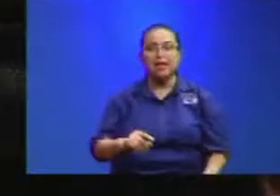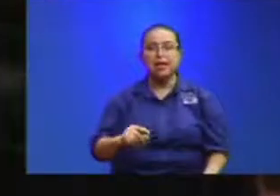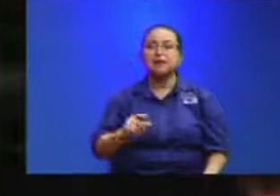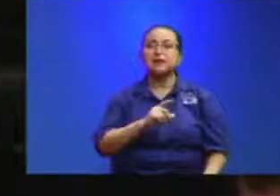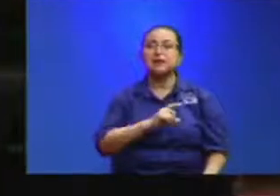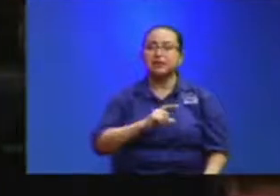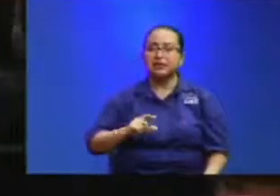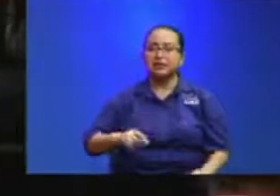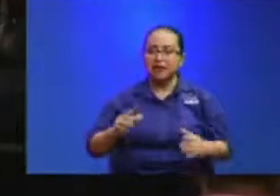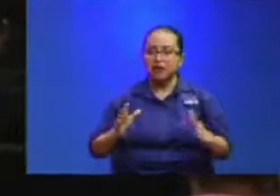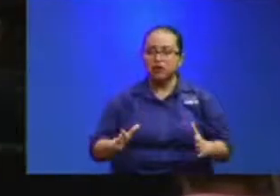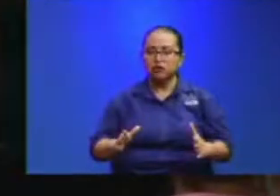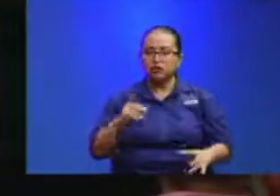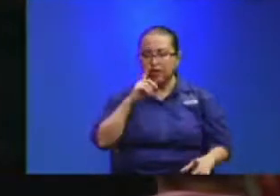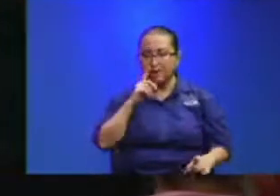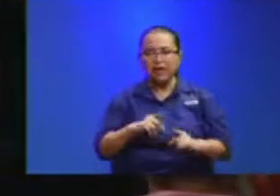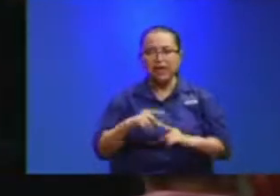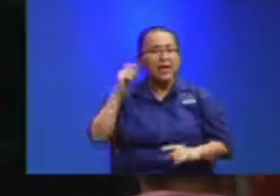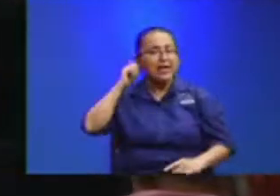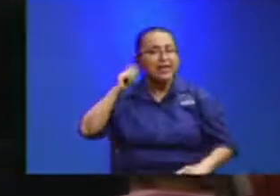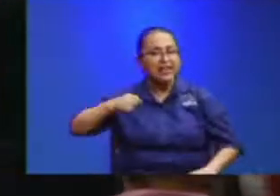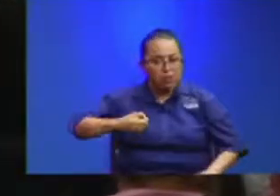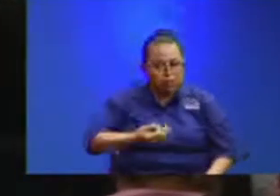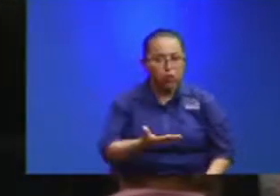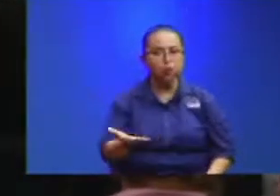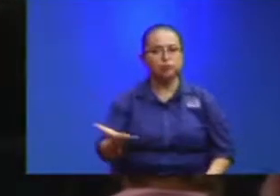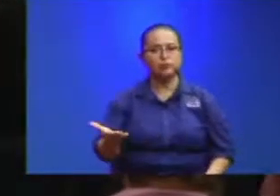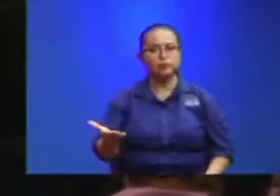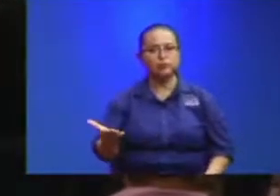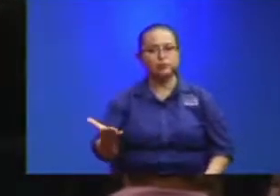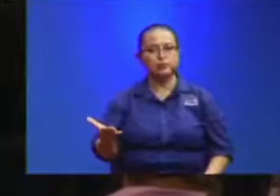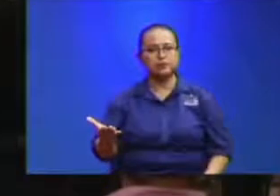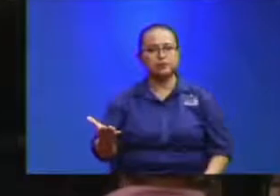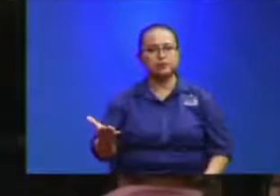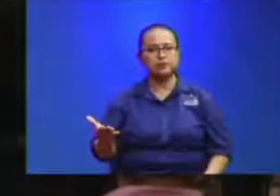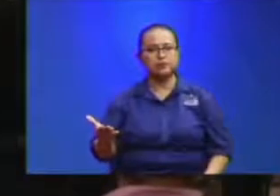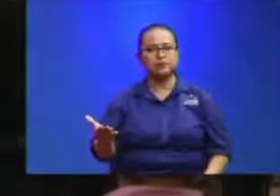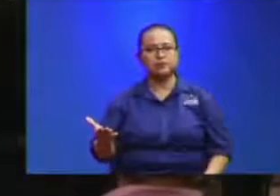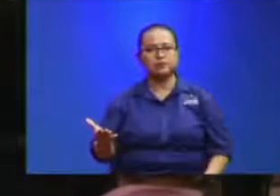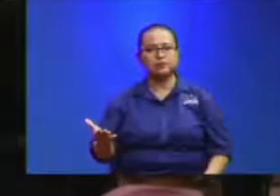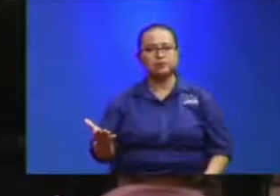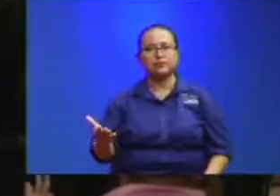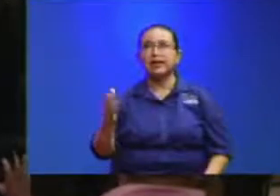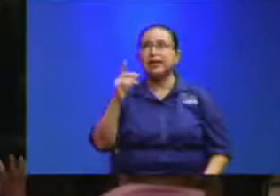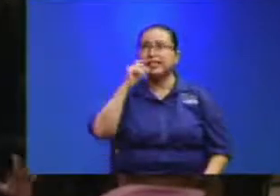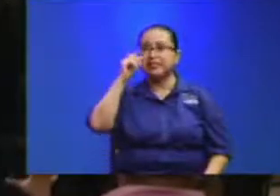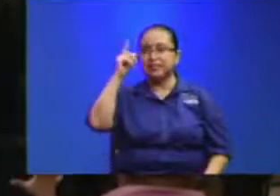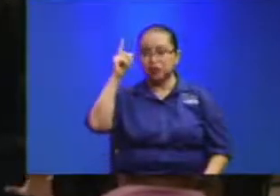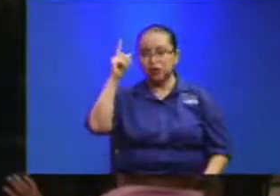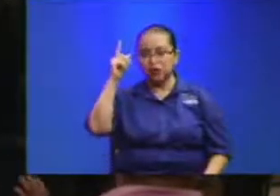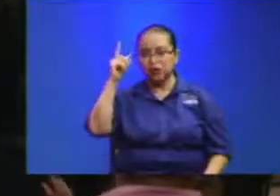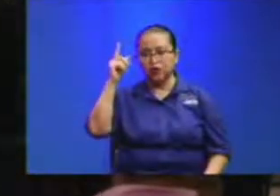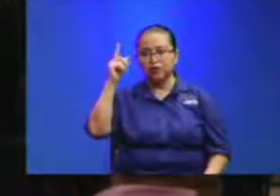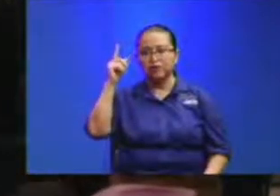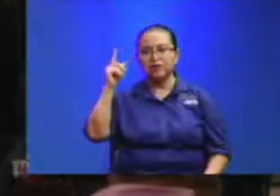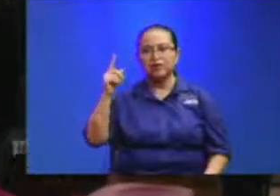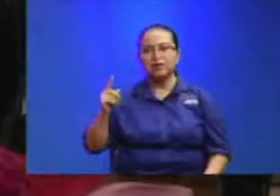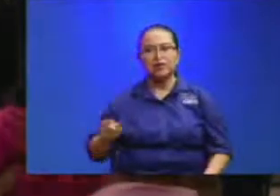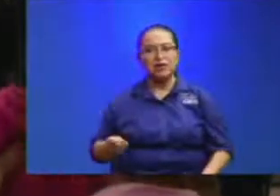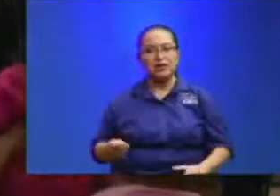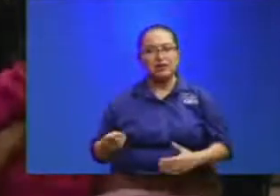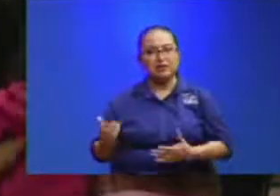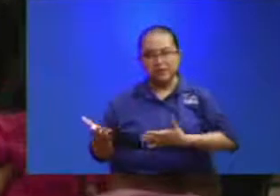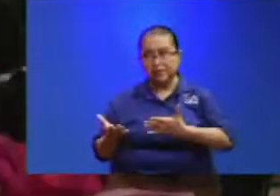lo que pasó con gedeón generó y había había sido utilizado por el señor para liberar al pueblo de los madianitas